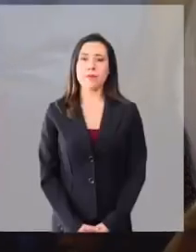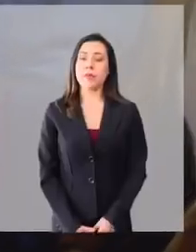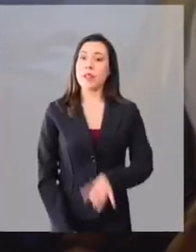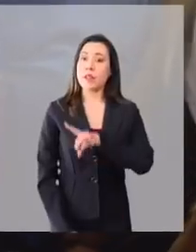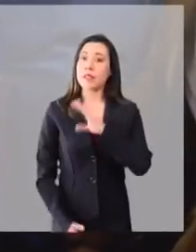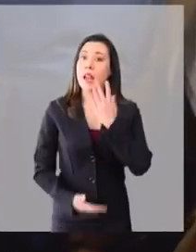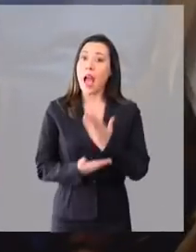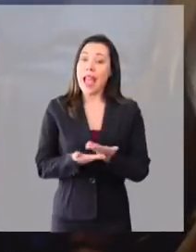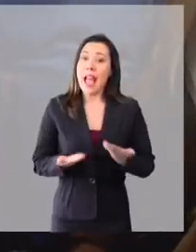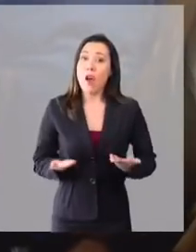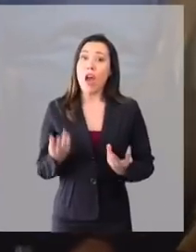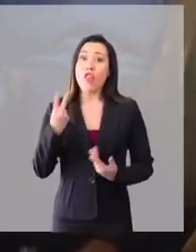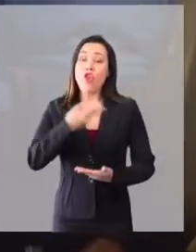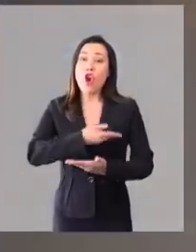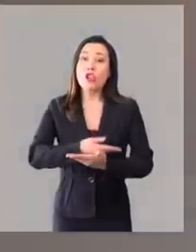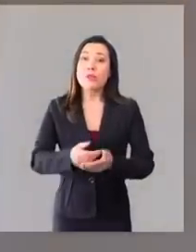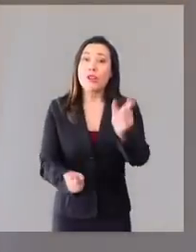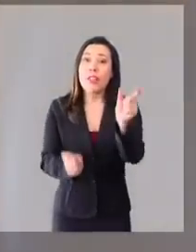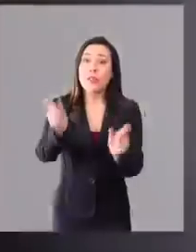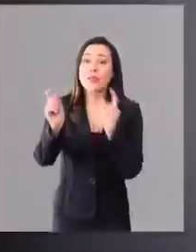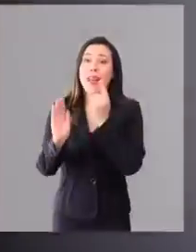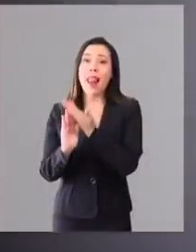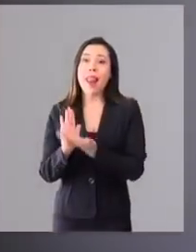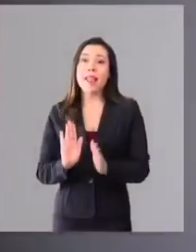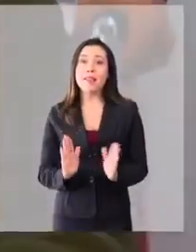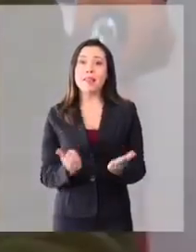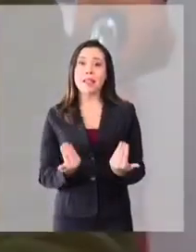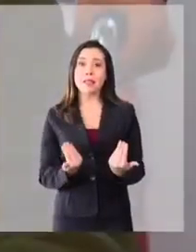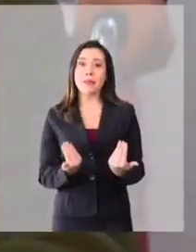Tenemos en Chile hoy día 2 millones de chilenos en lista de espera.